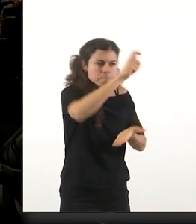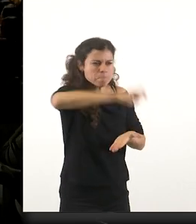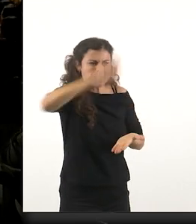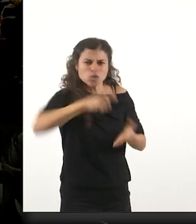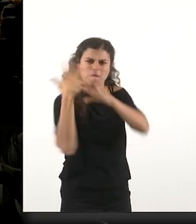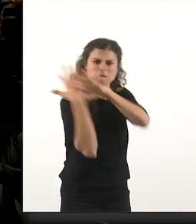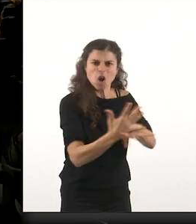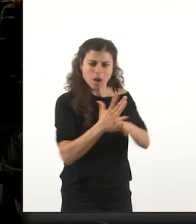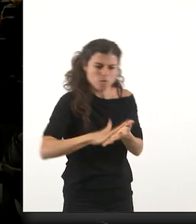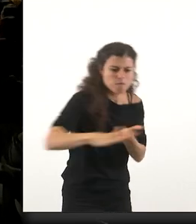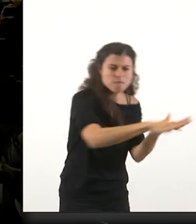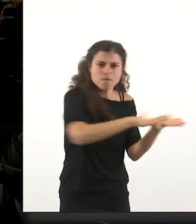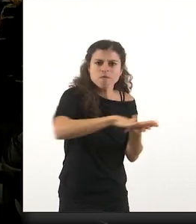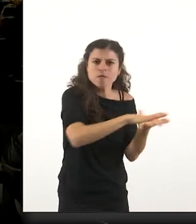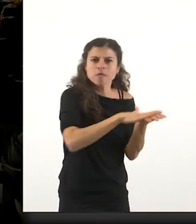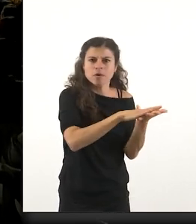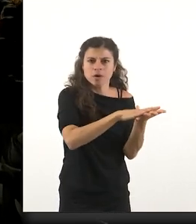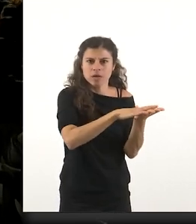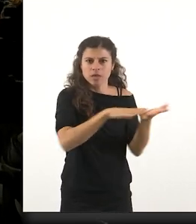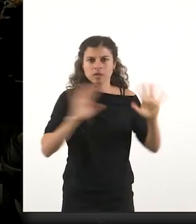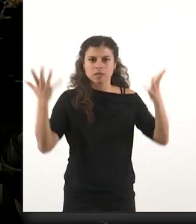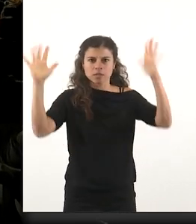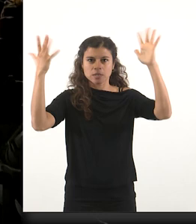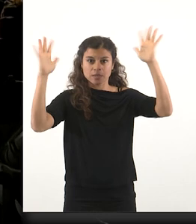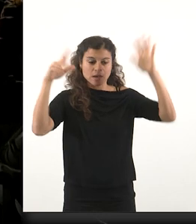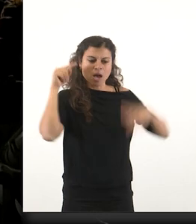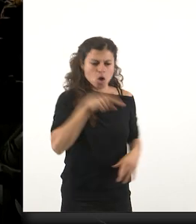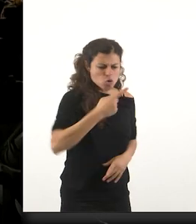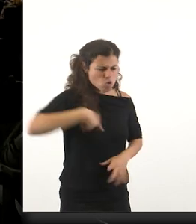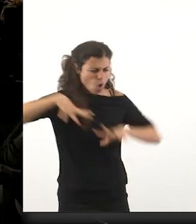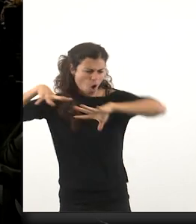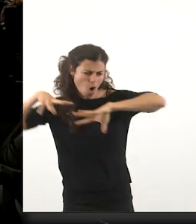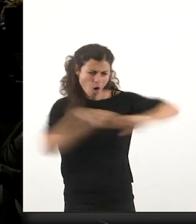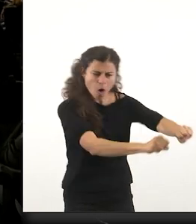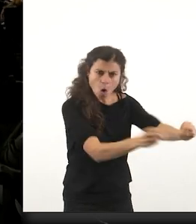ese momento, ¡colonizamos el oro!